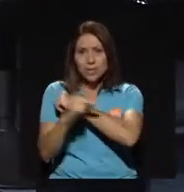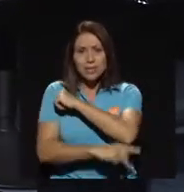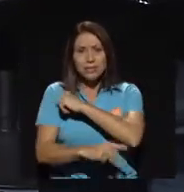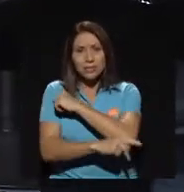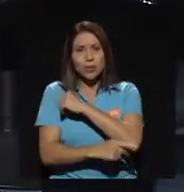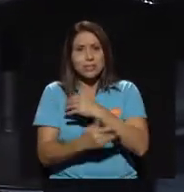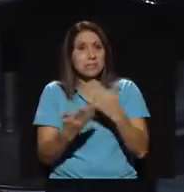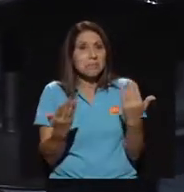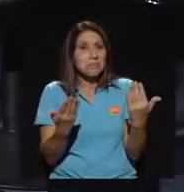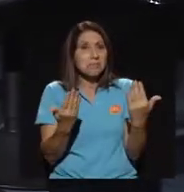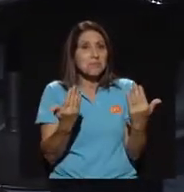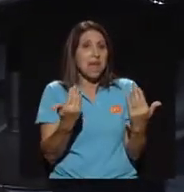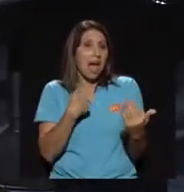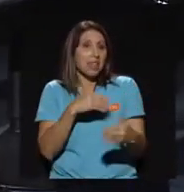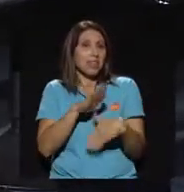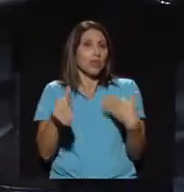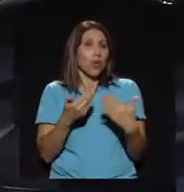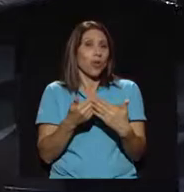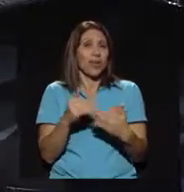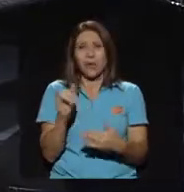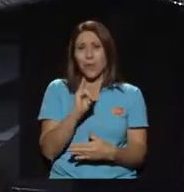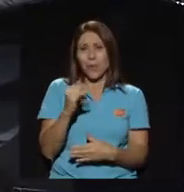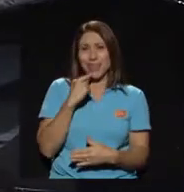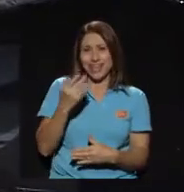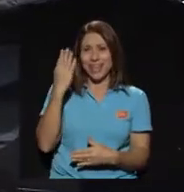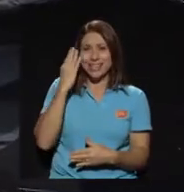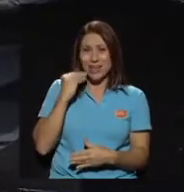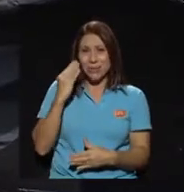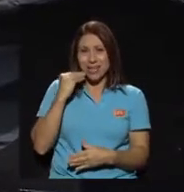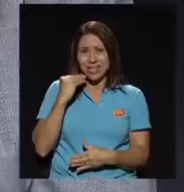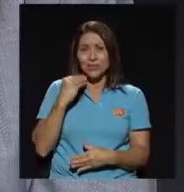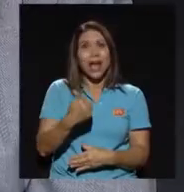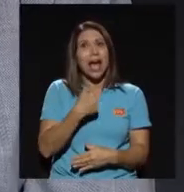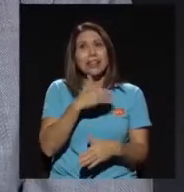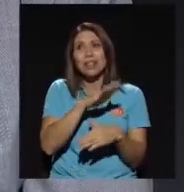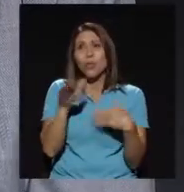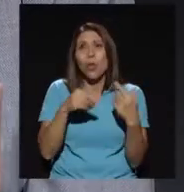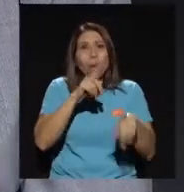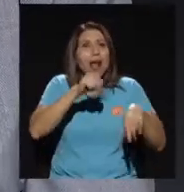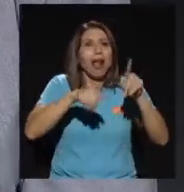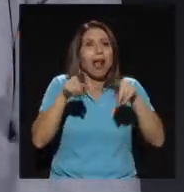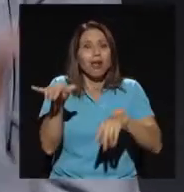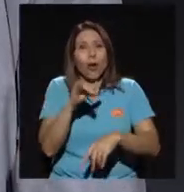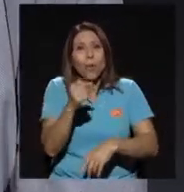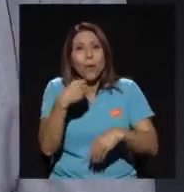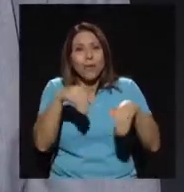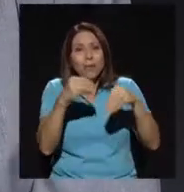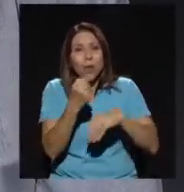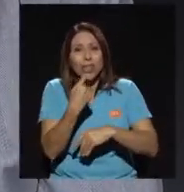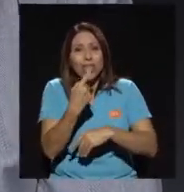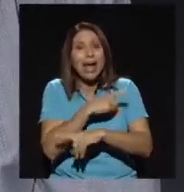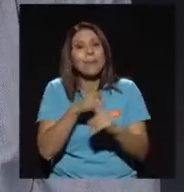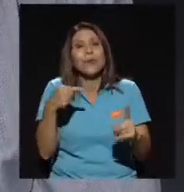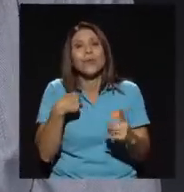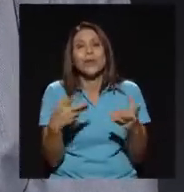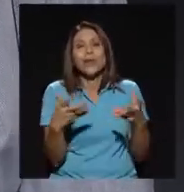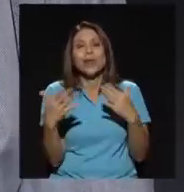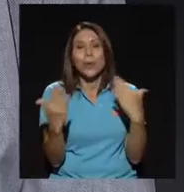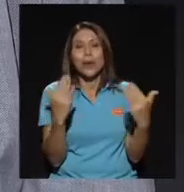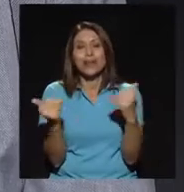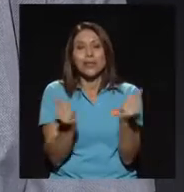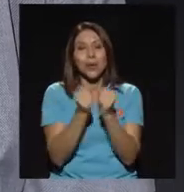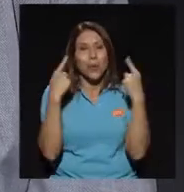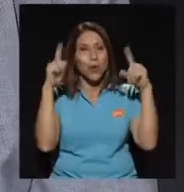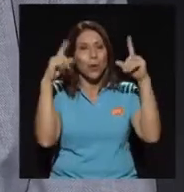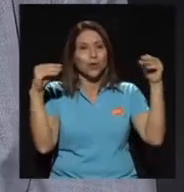todo, ¿verdad? Es como en botica, ¿verdad? Como decían nuestros abuelitos, hay de todo como en botica. Pero uno quisiera compararse, claro, con los que tienen los logros más grandes. Entonces ahí